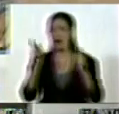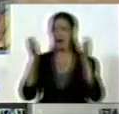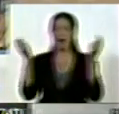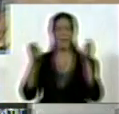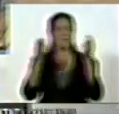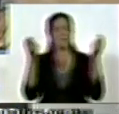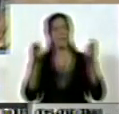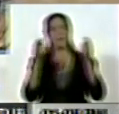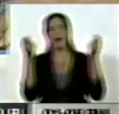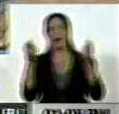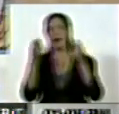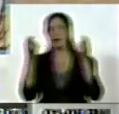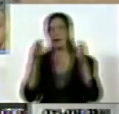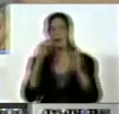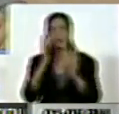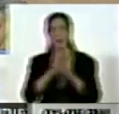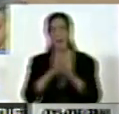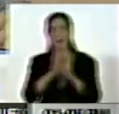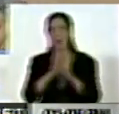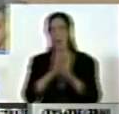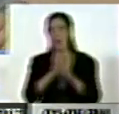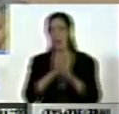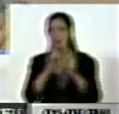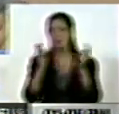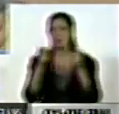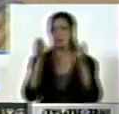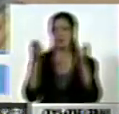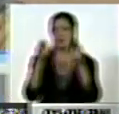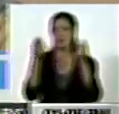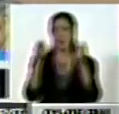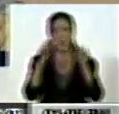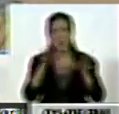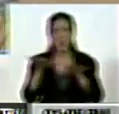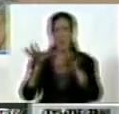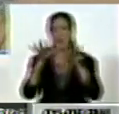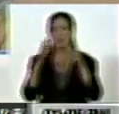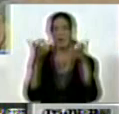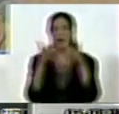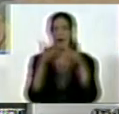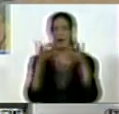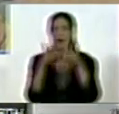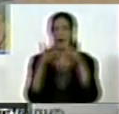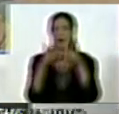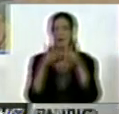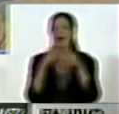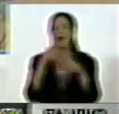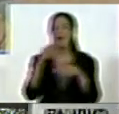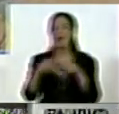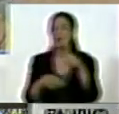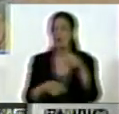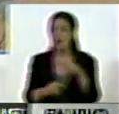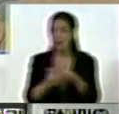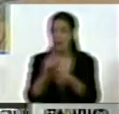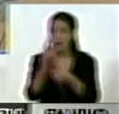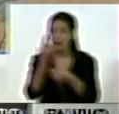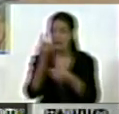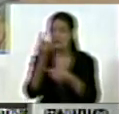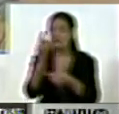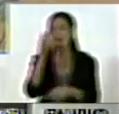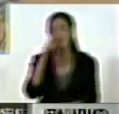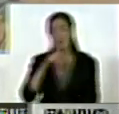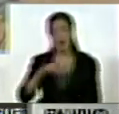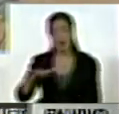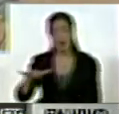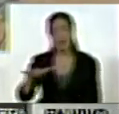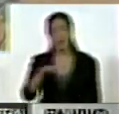de propaganda psicológica, las campañas de propaganda de guerra tienen consecuencias para los